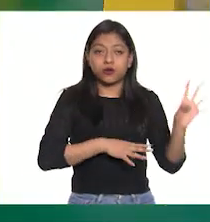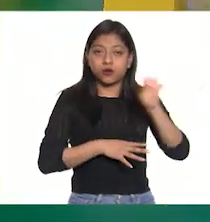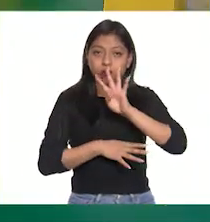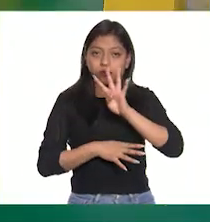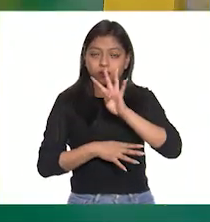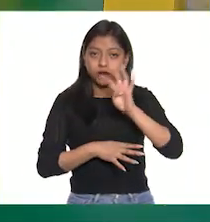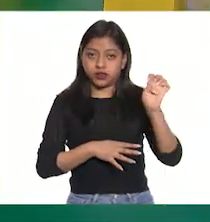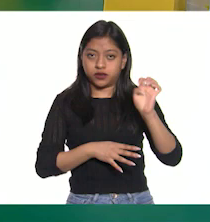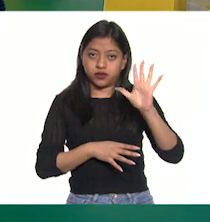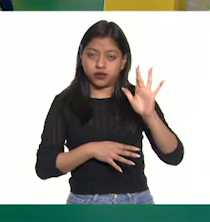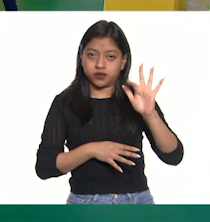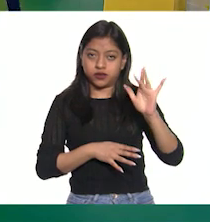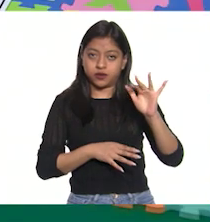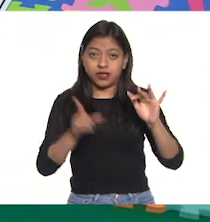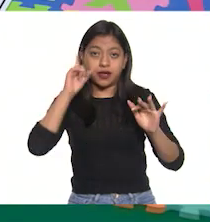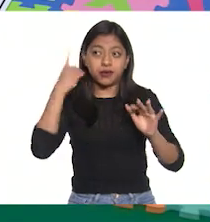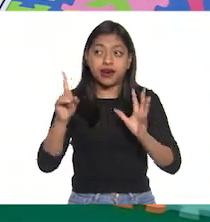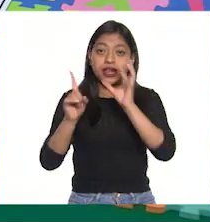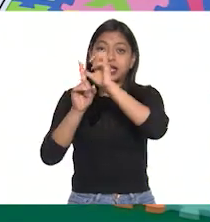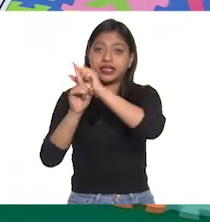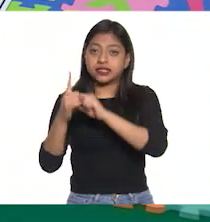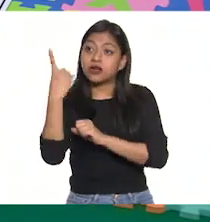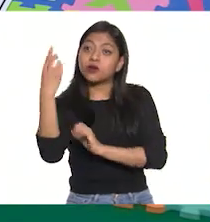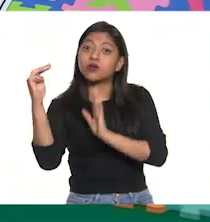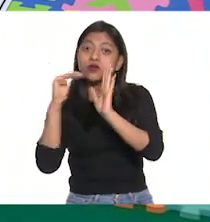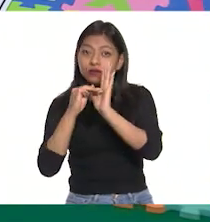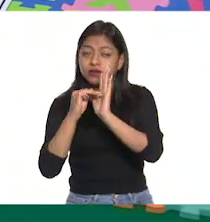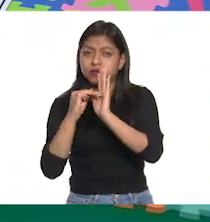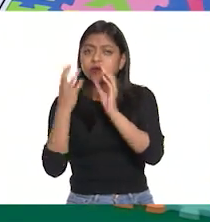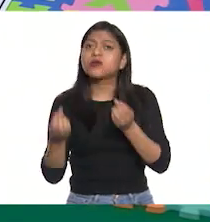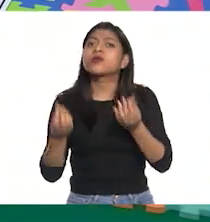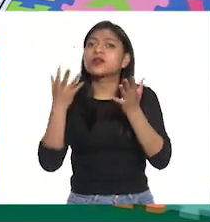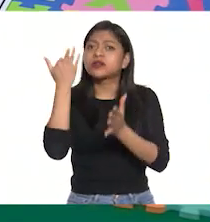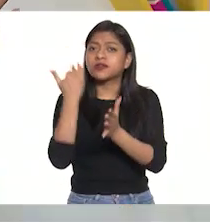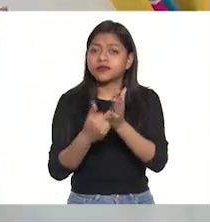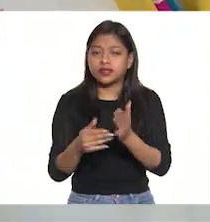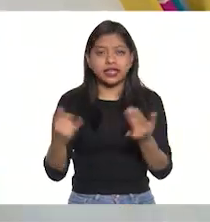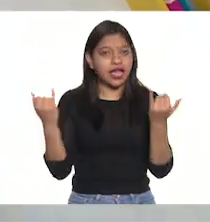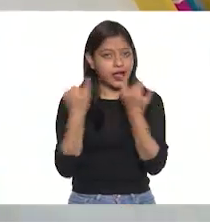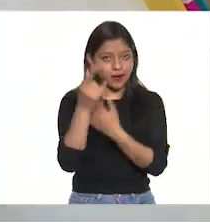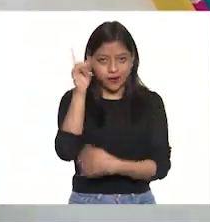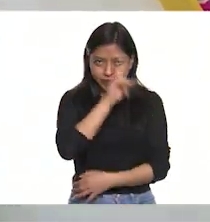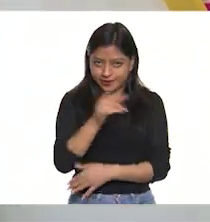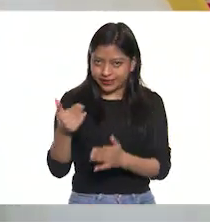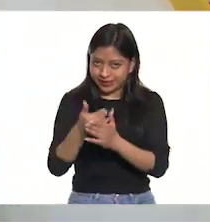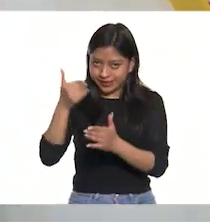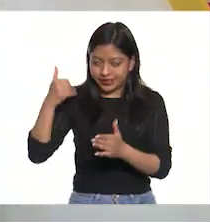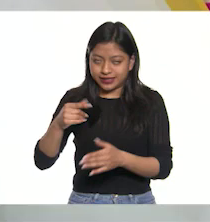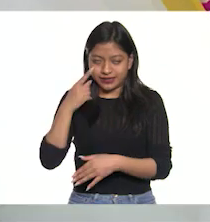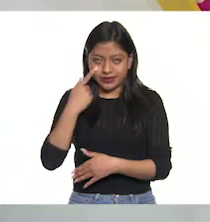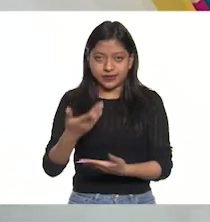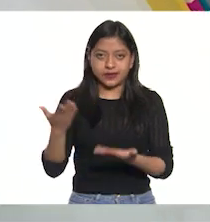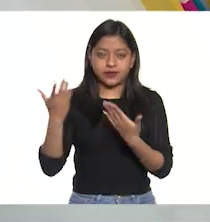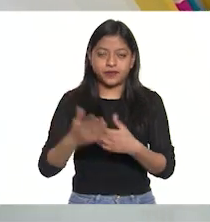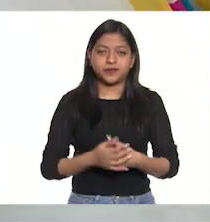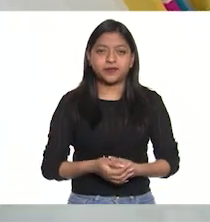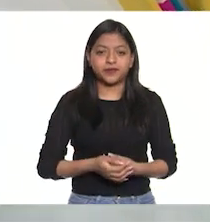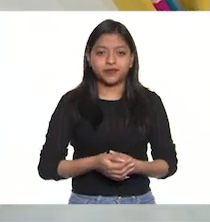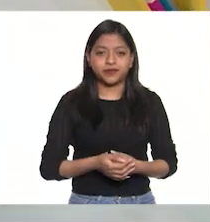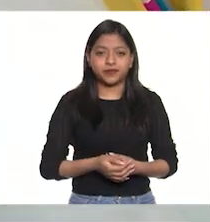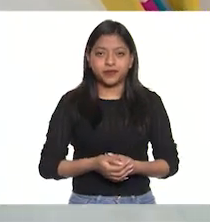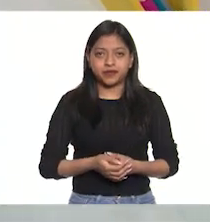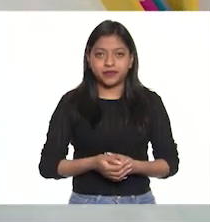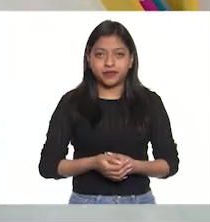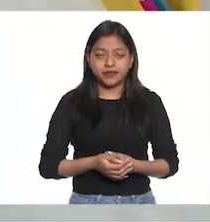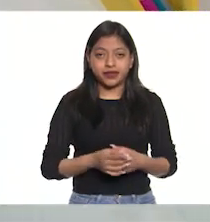450, ¿cuánto me falta para llegar a 1000? Ah, ¿qué les parece si utilizamos la misma estrategia que acabo de utilizar? Vamos a contar a la